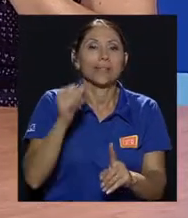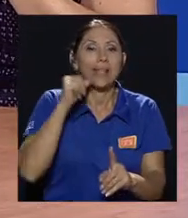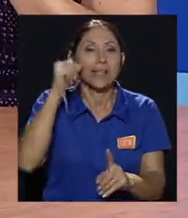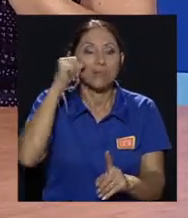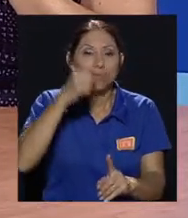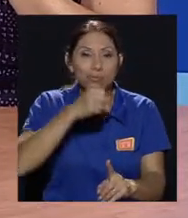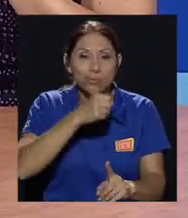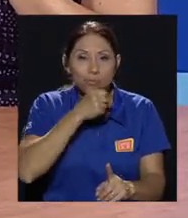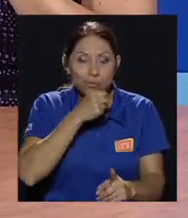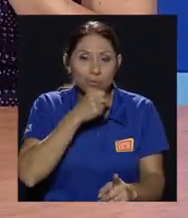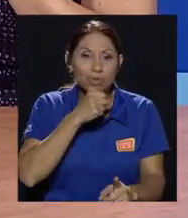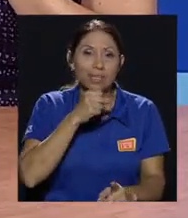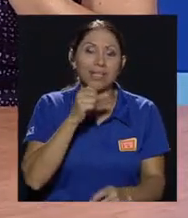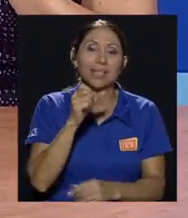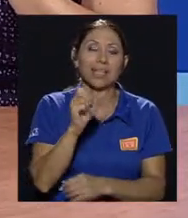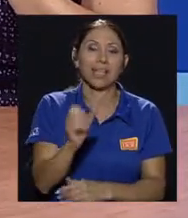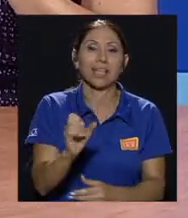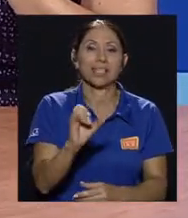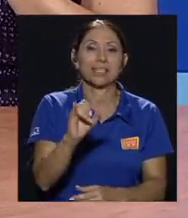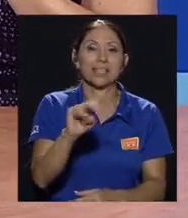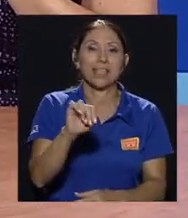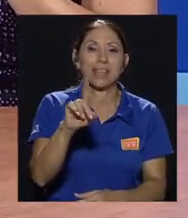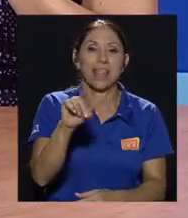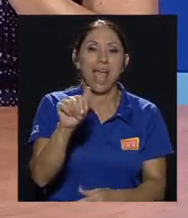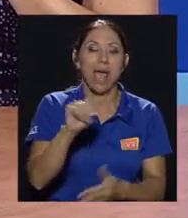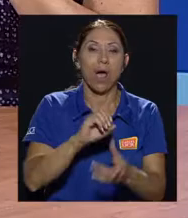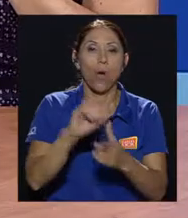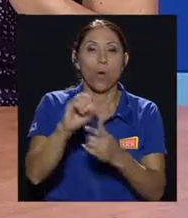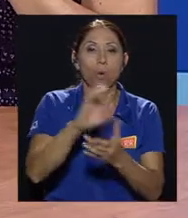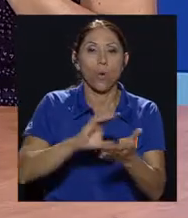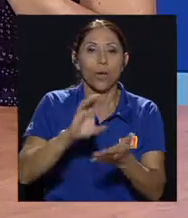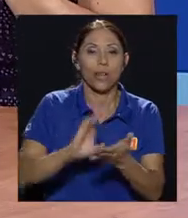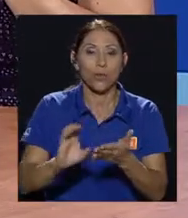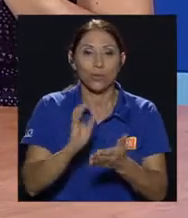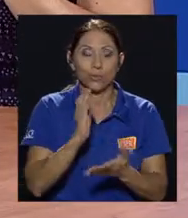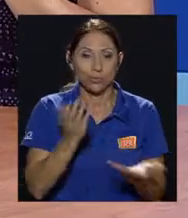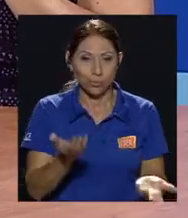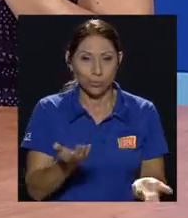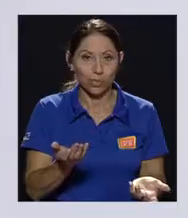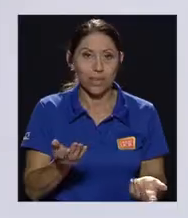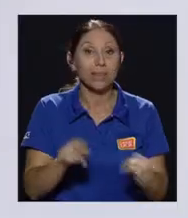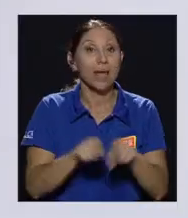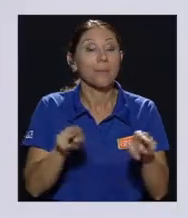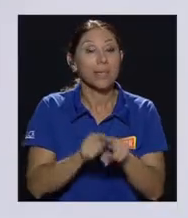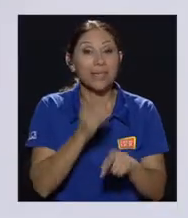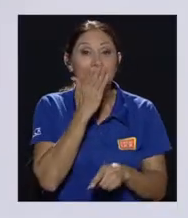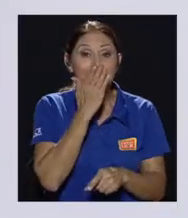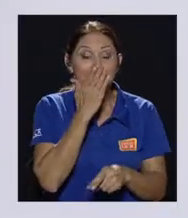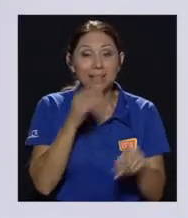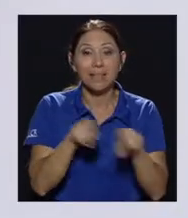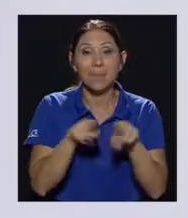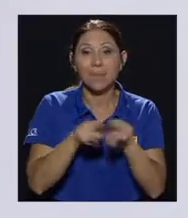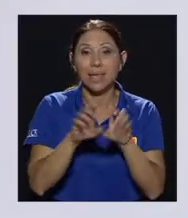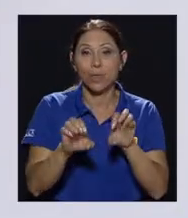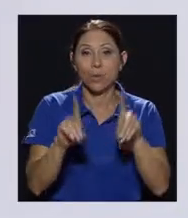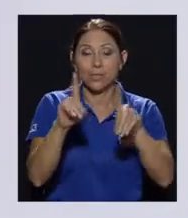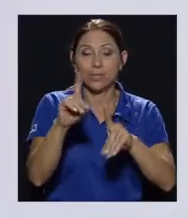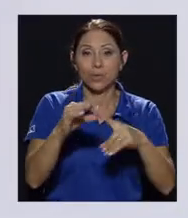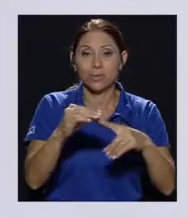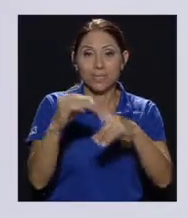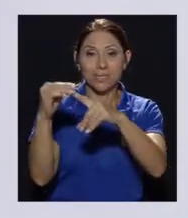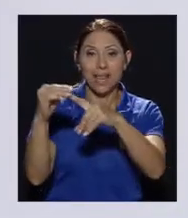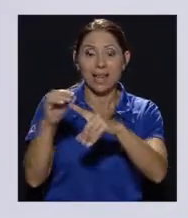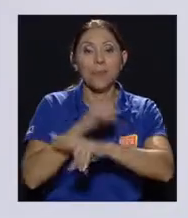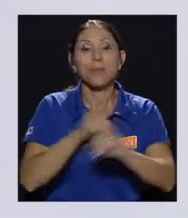indígenas, incluyó educación especial. Sin embargo, a través del proceso pudimos identificar la necesidad